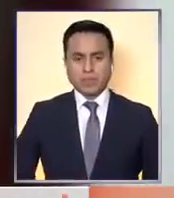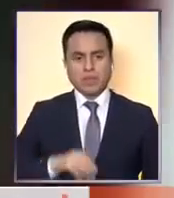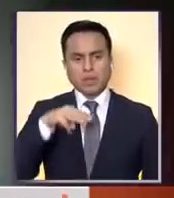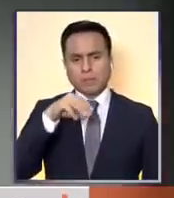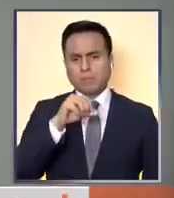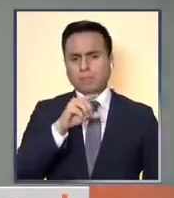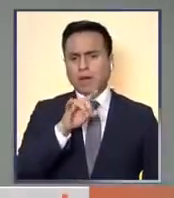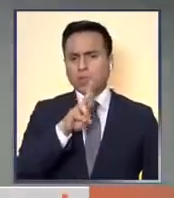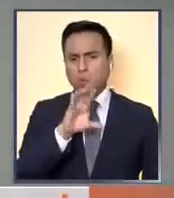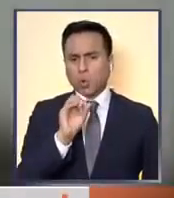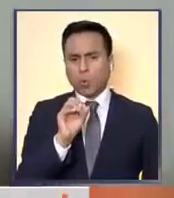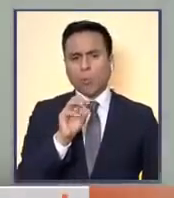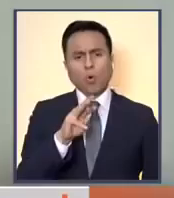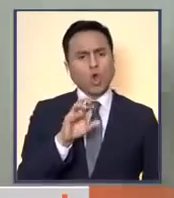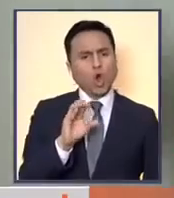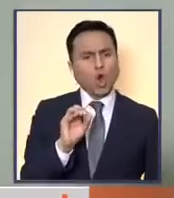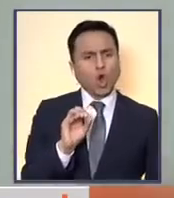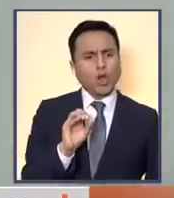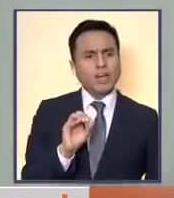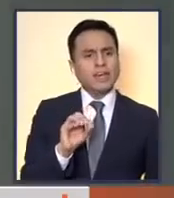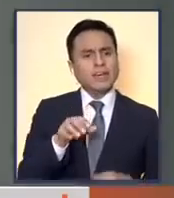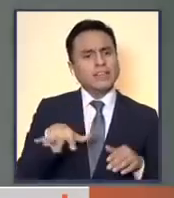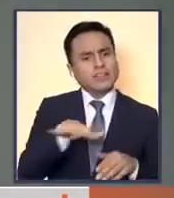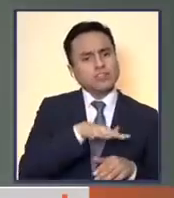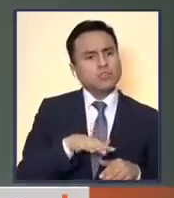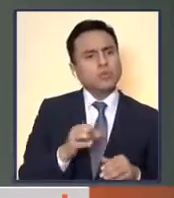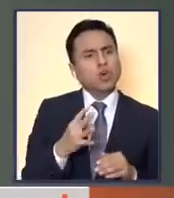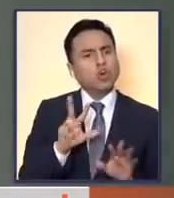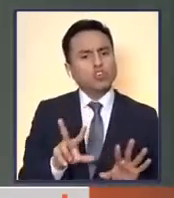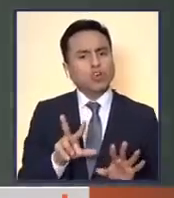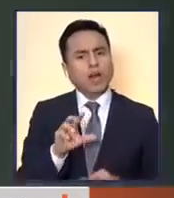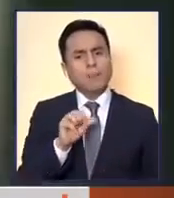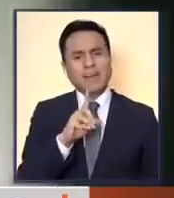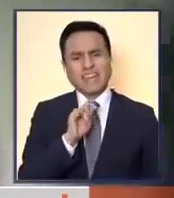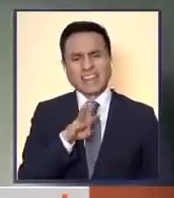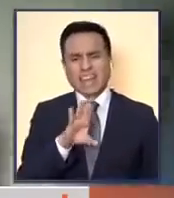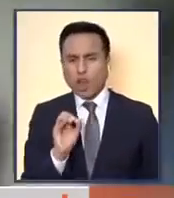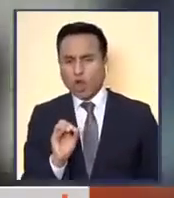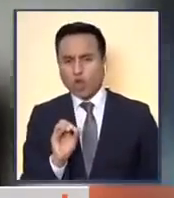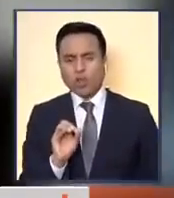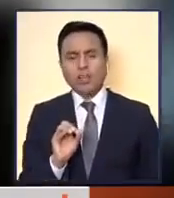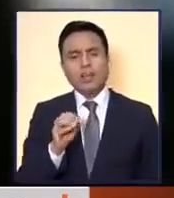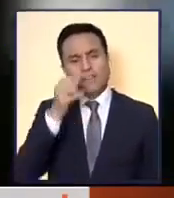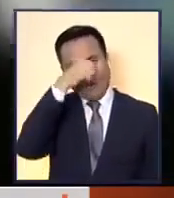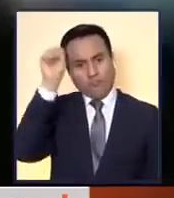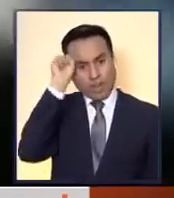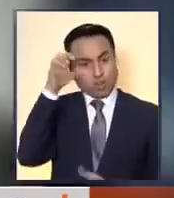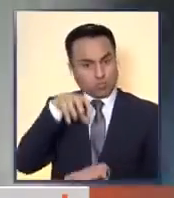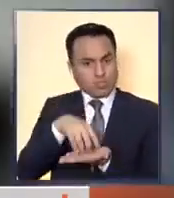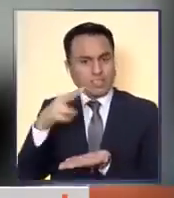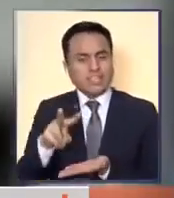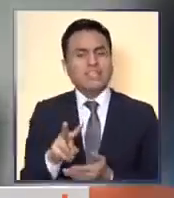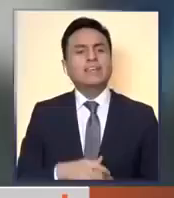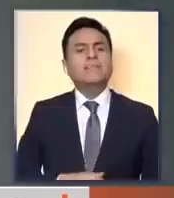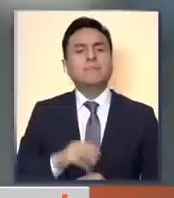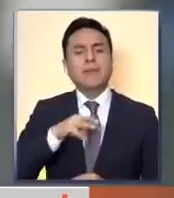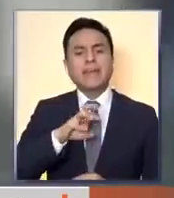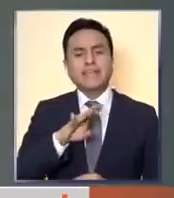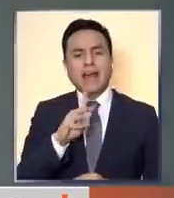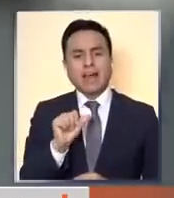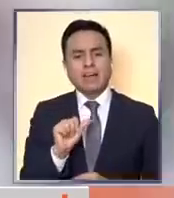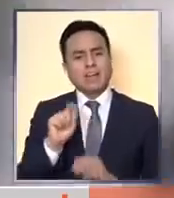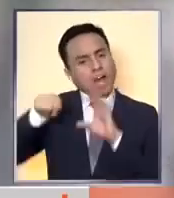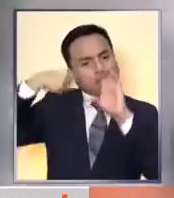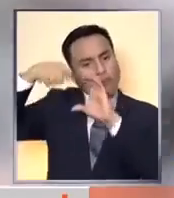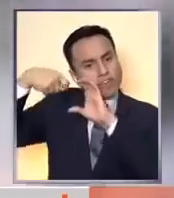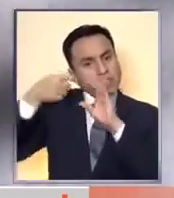Moro en la estación número 8, Apartadero. Fue en un cuartel de bomberos del occidental estado de Mérida que se grabó este